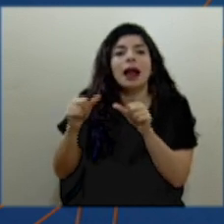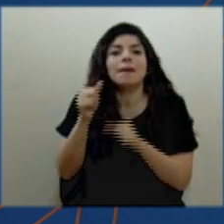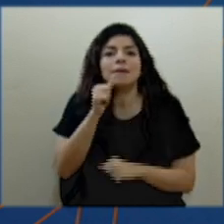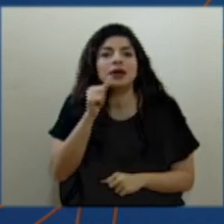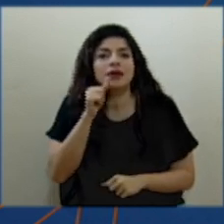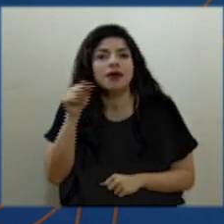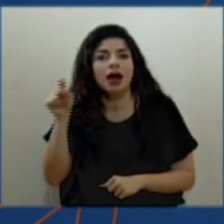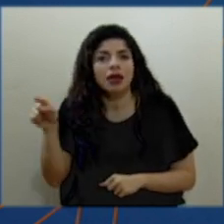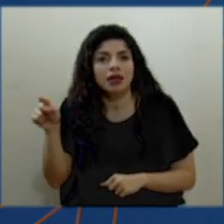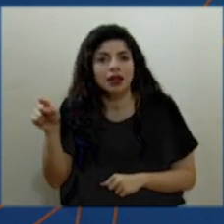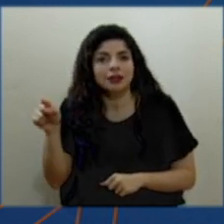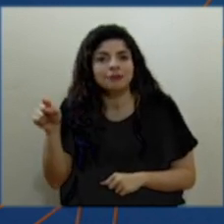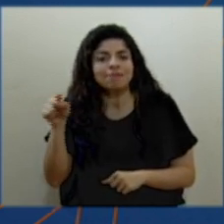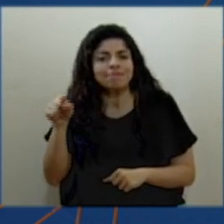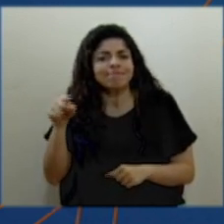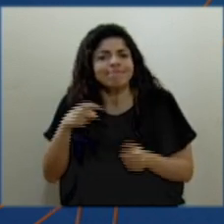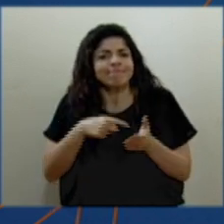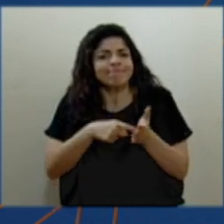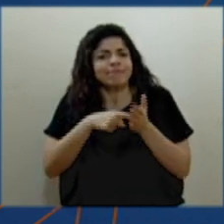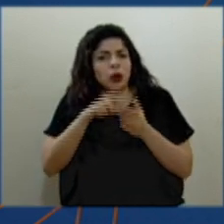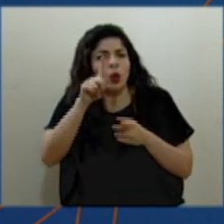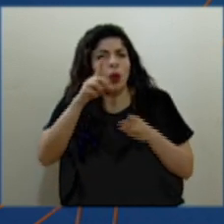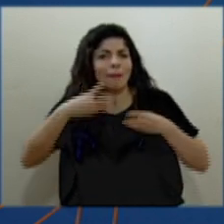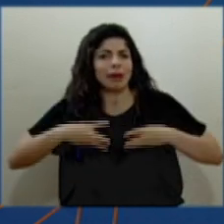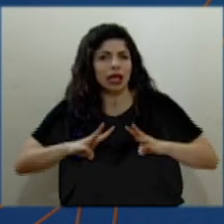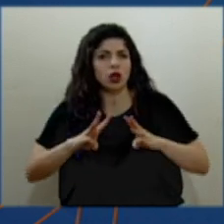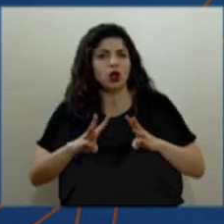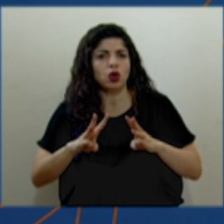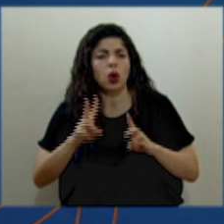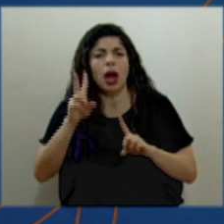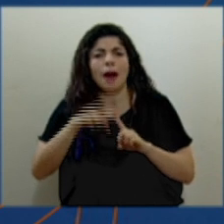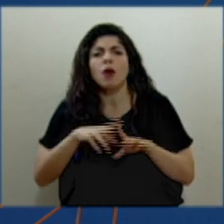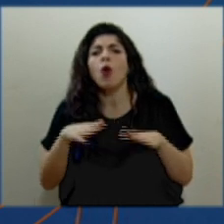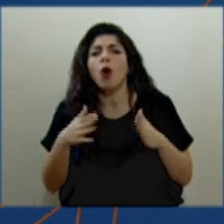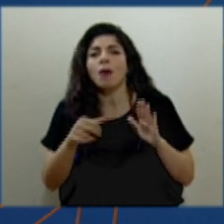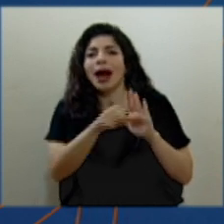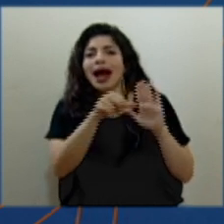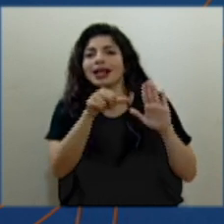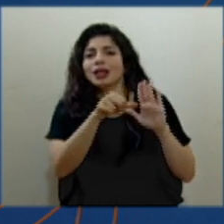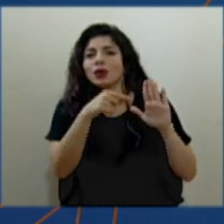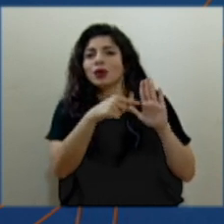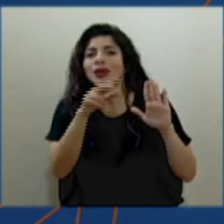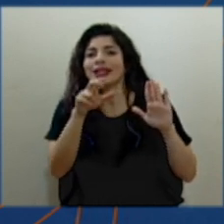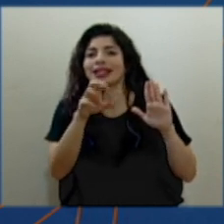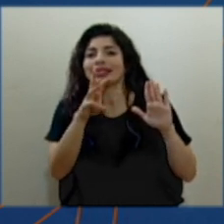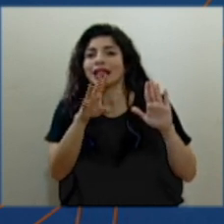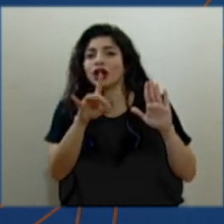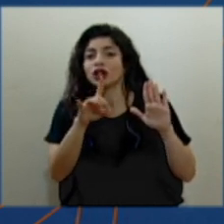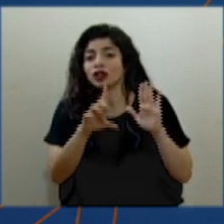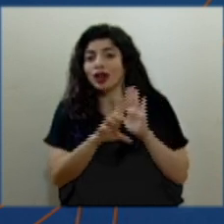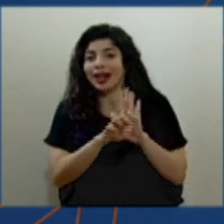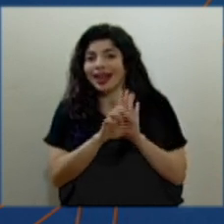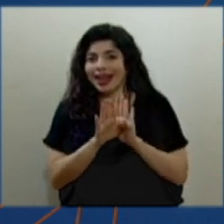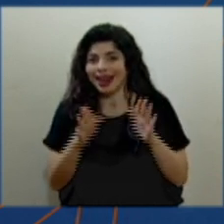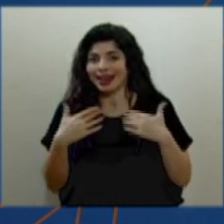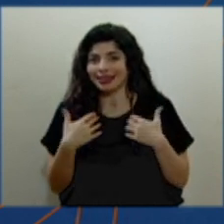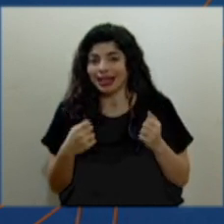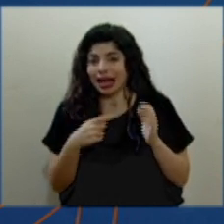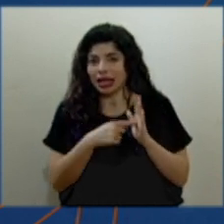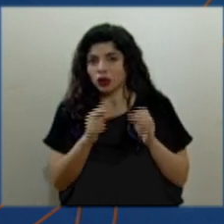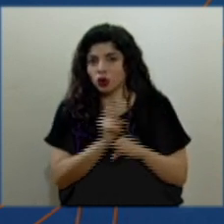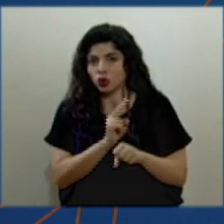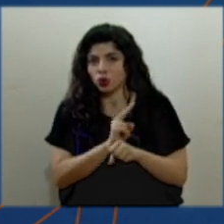privado. Esto requiere un mecanismo que se aplica mediante el artículo 368 de la Ley General de Salud